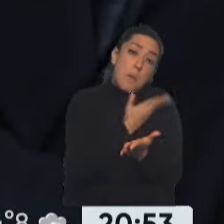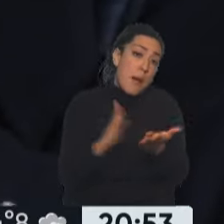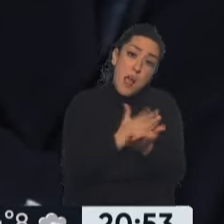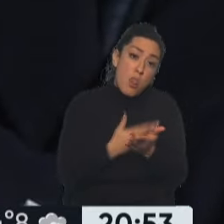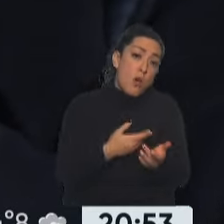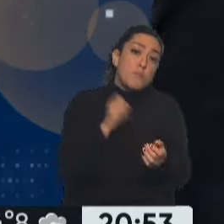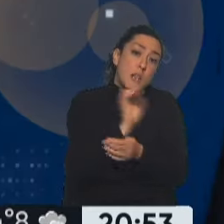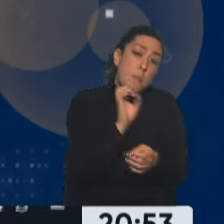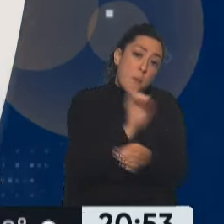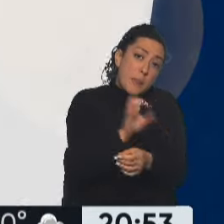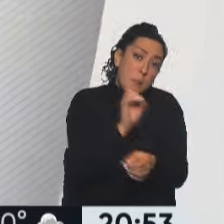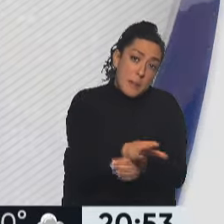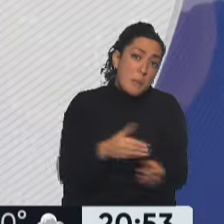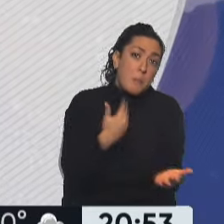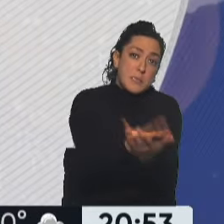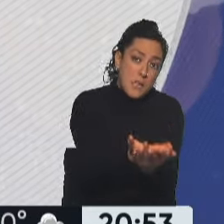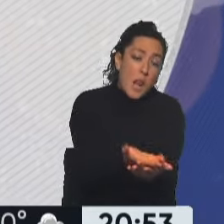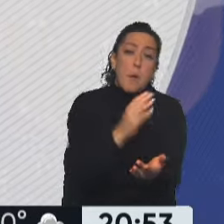empresa por empresa.